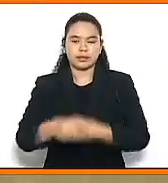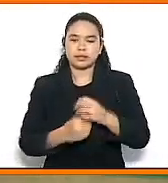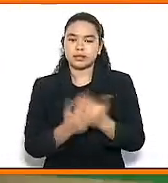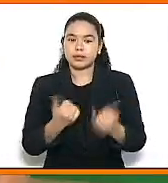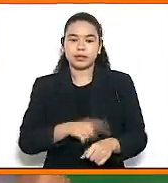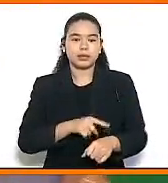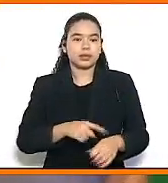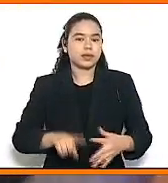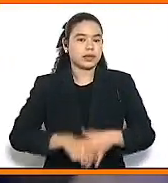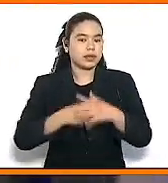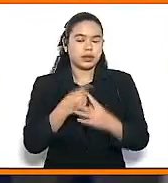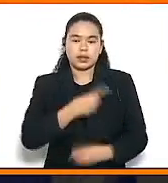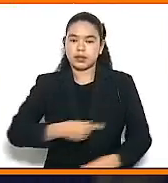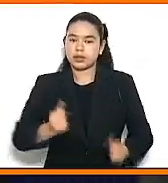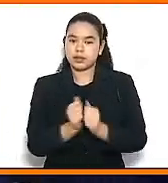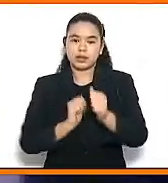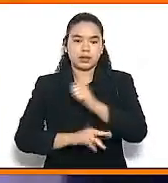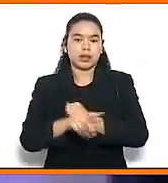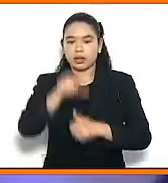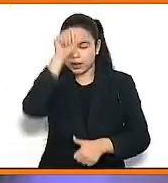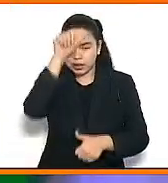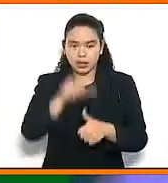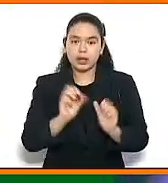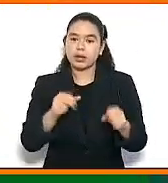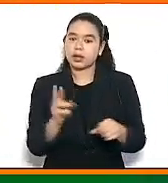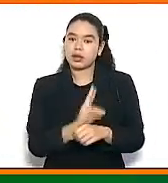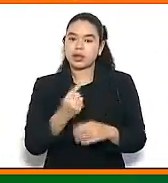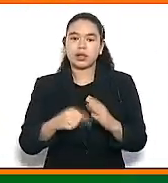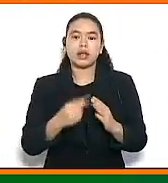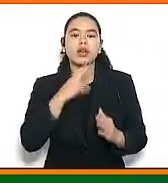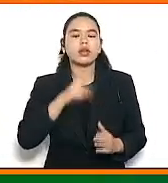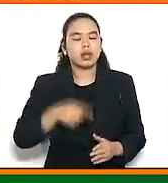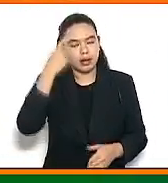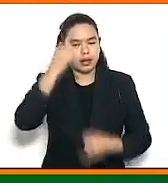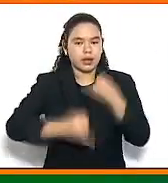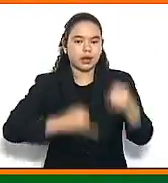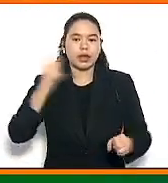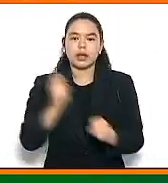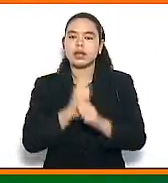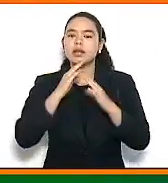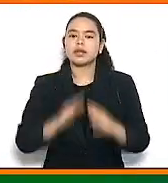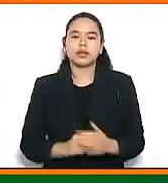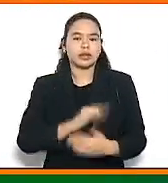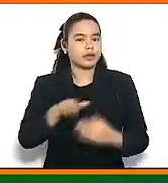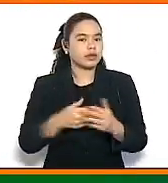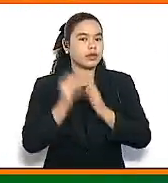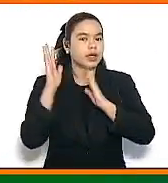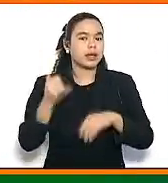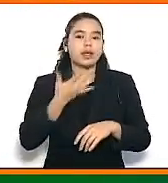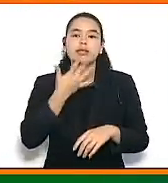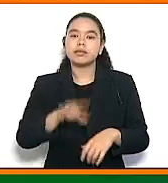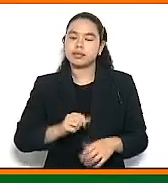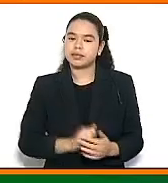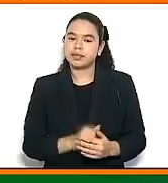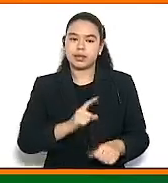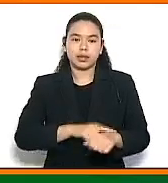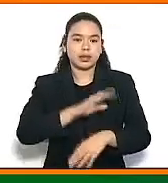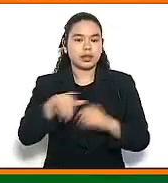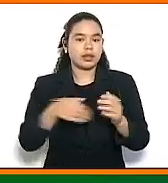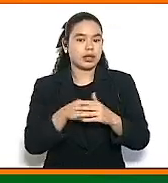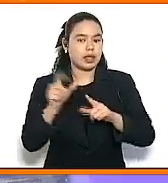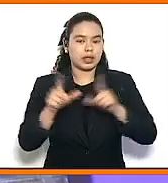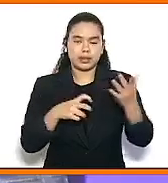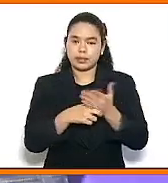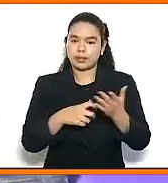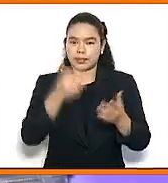Iniciamos la diversión con premiados. Recuerda que puedes utilizar la guía Catracha para que juegues y ganes a lo Catracho. Te deseo muy muchísima suerte, ten tu boleto en